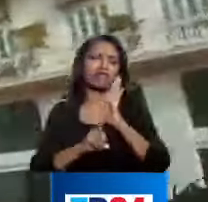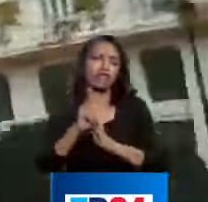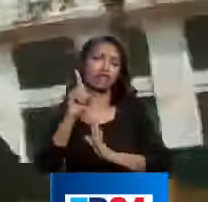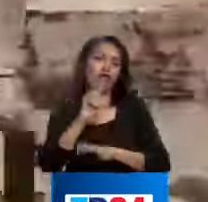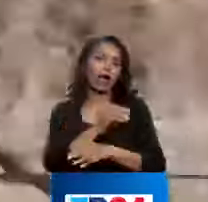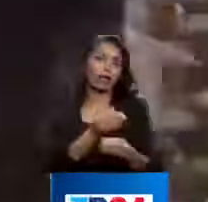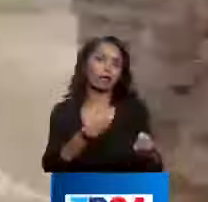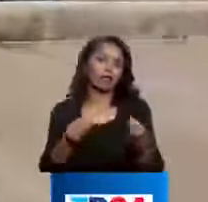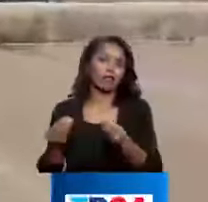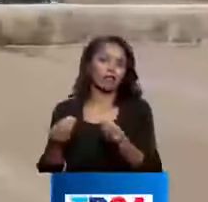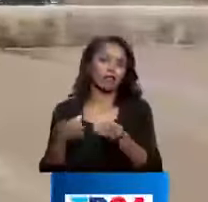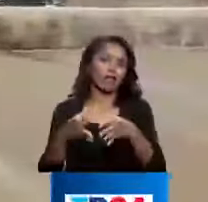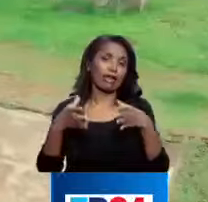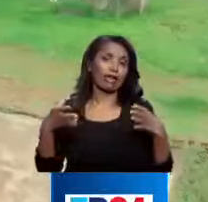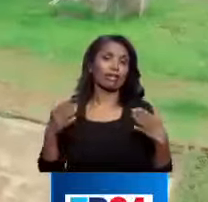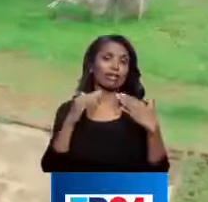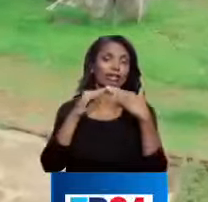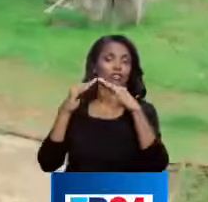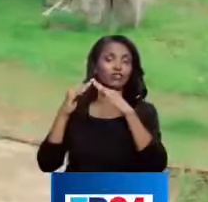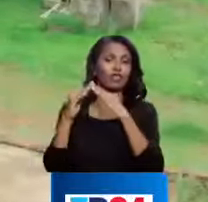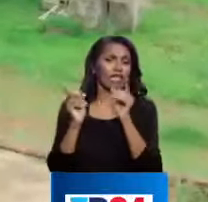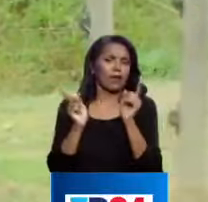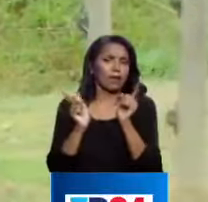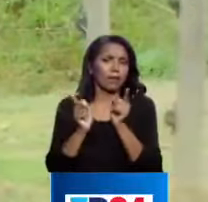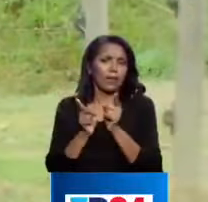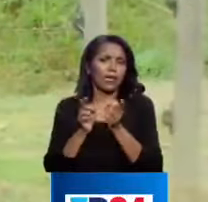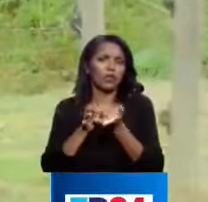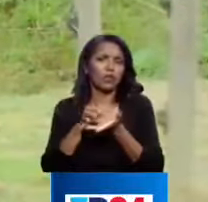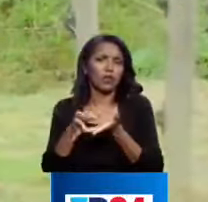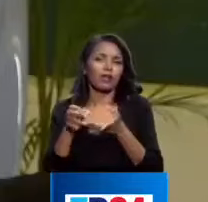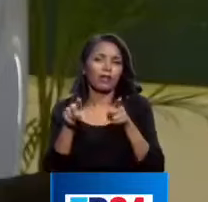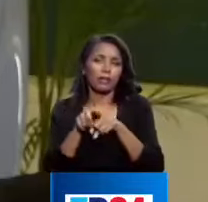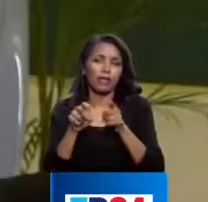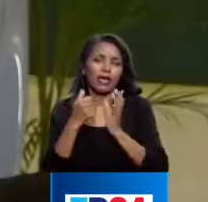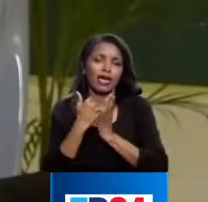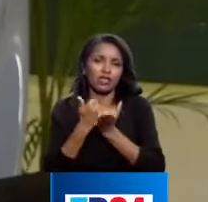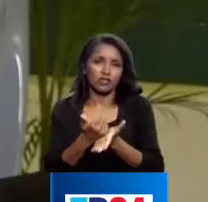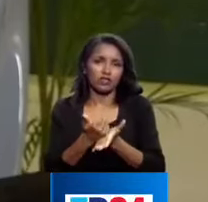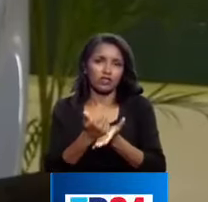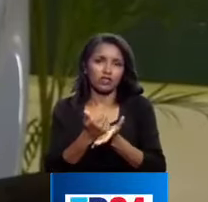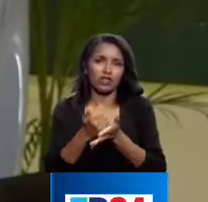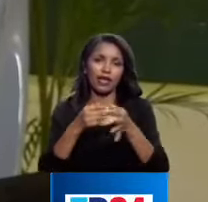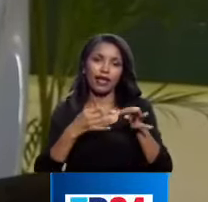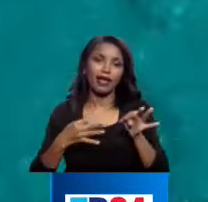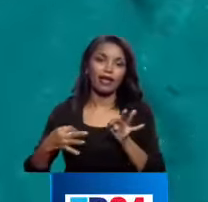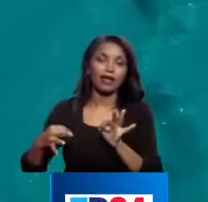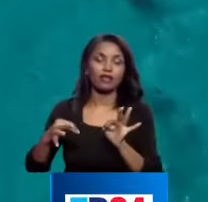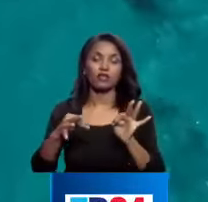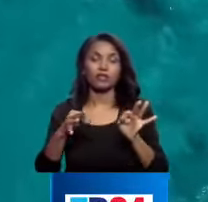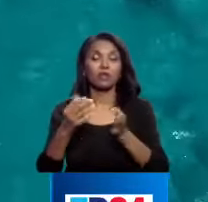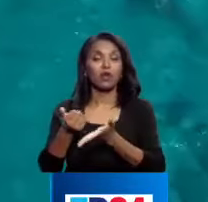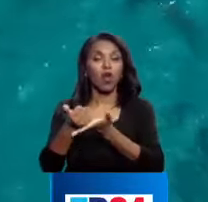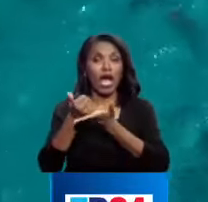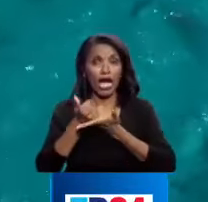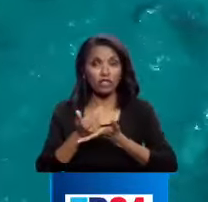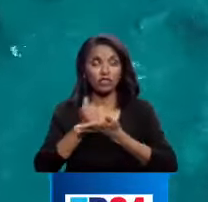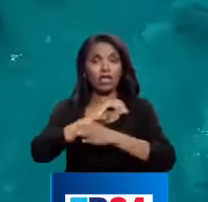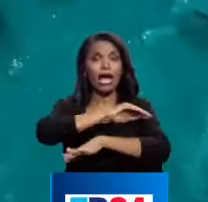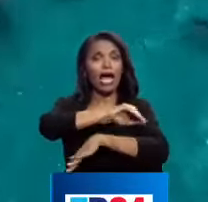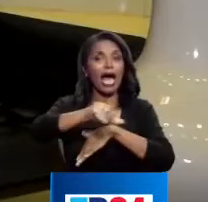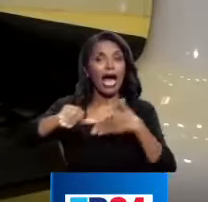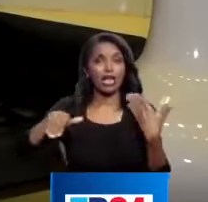población de las grandes ciudades hasta las más pequeñas comunidades. El turismo nos beneficia